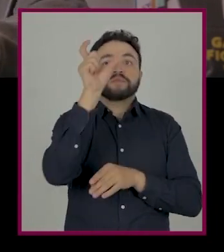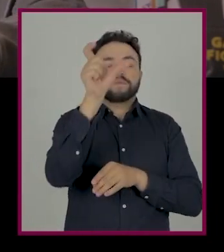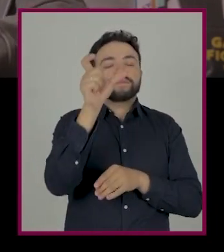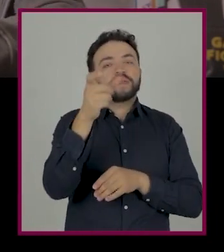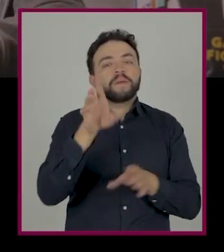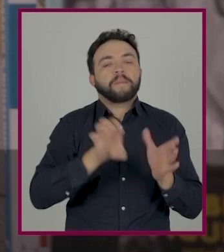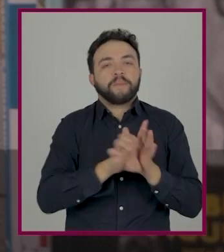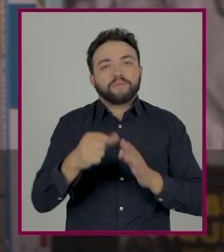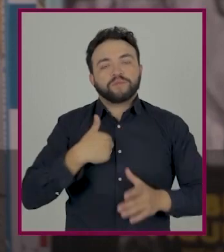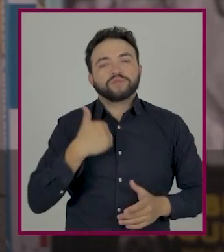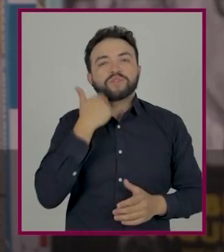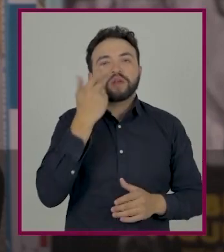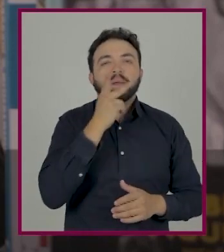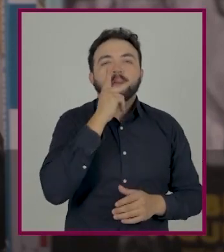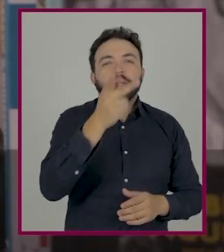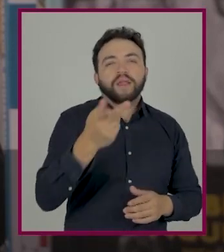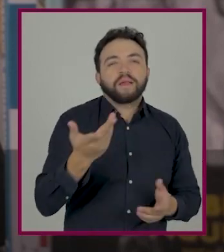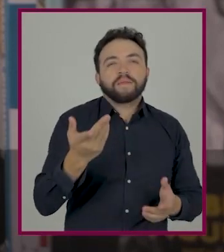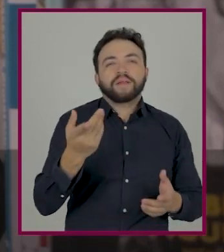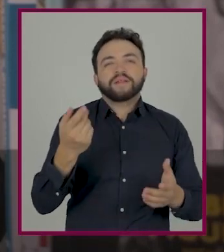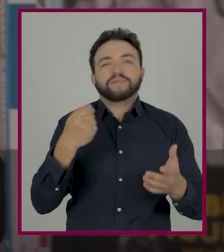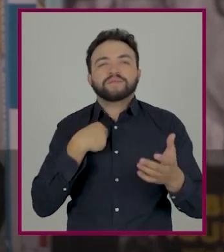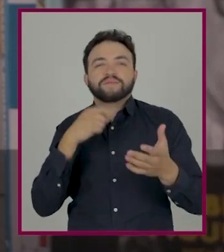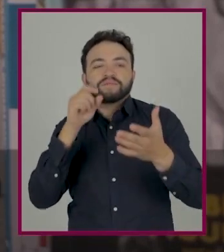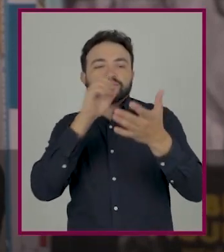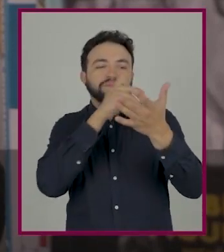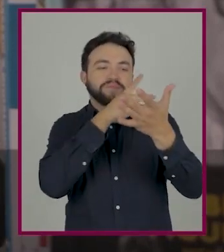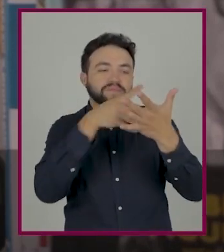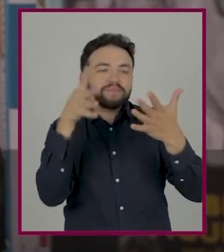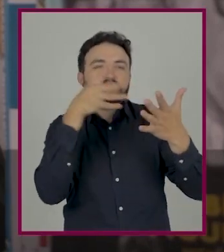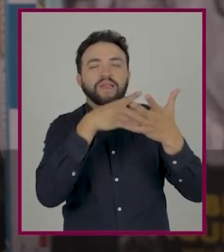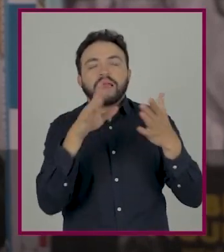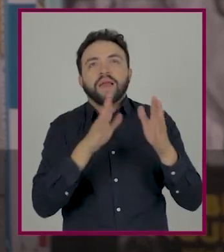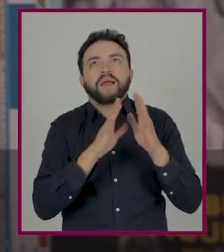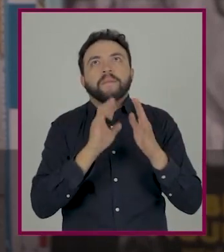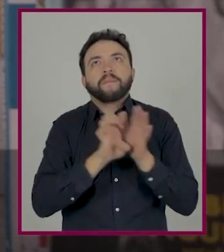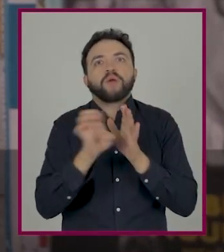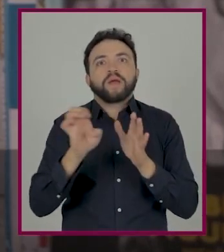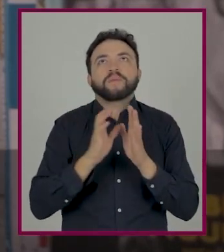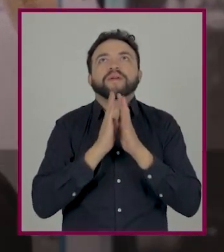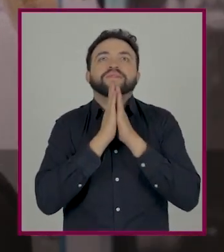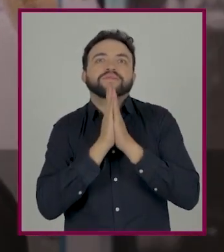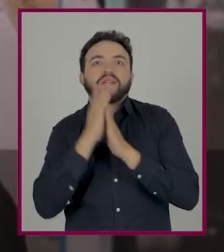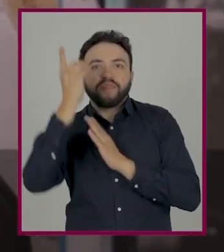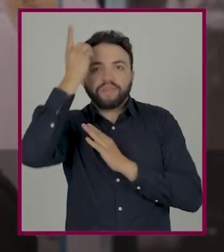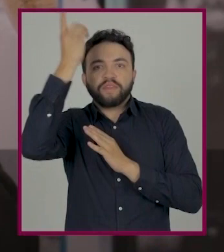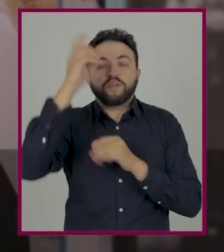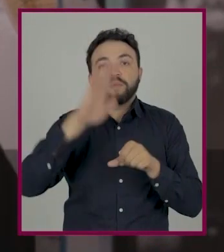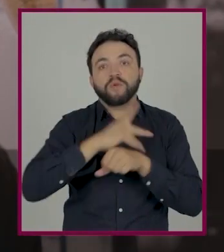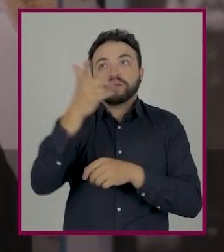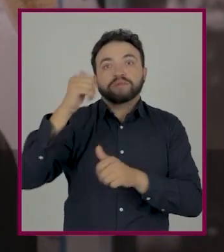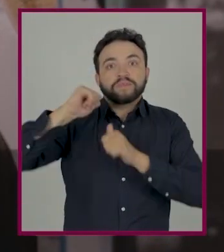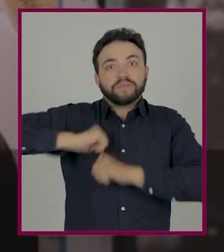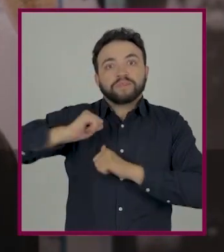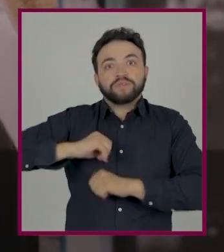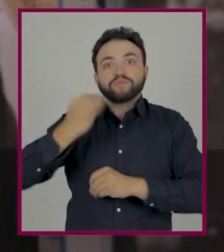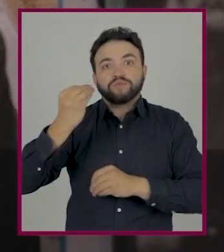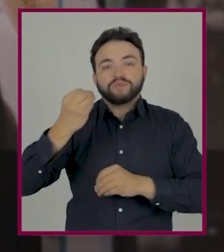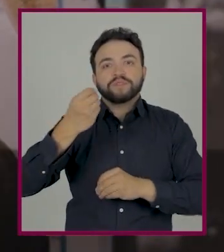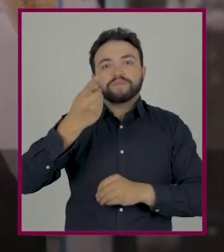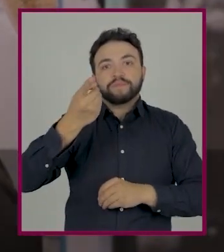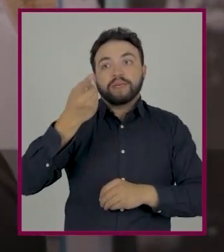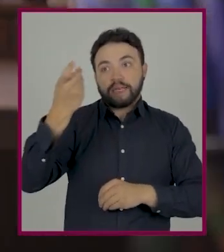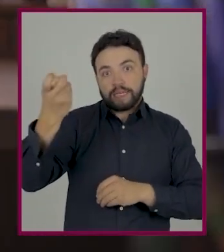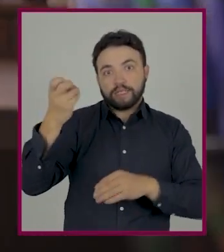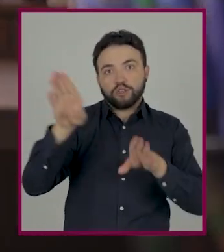presentan los conceptos. En mi caso quiero hablar de los textos líricos de alabanza, porque eran los más populares en